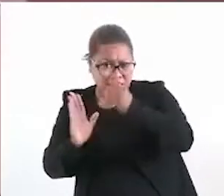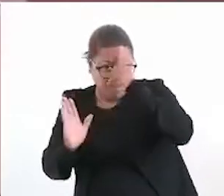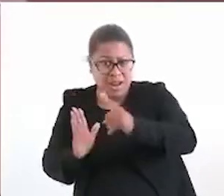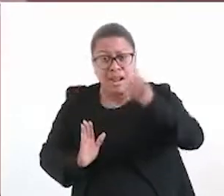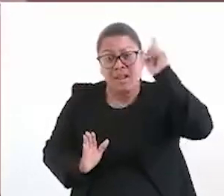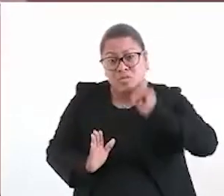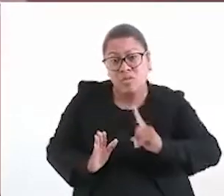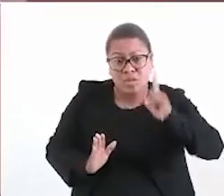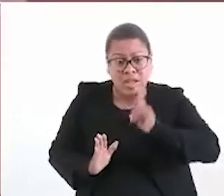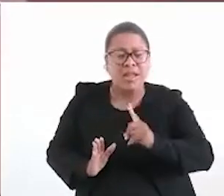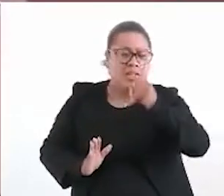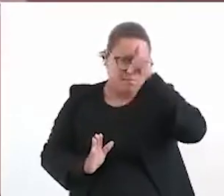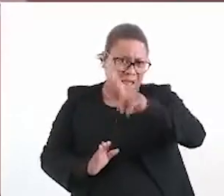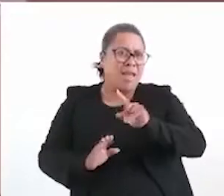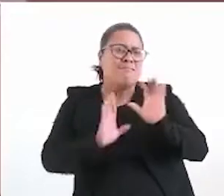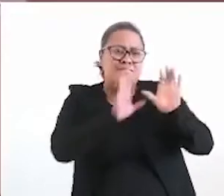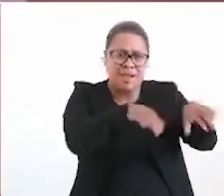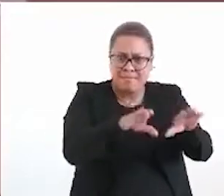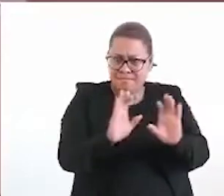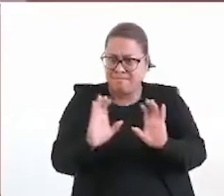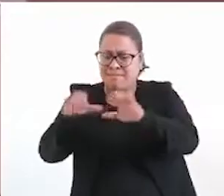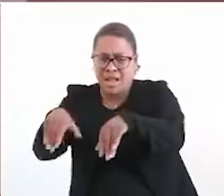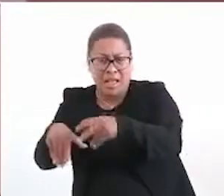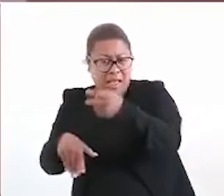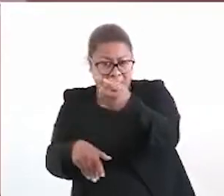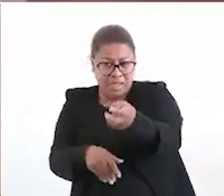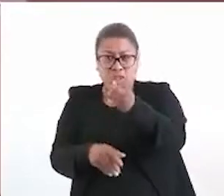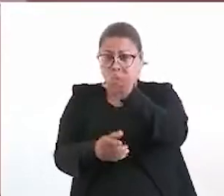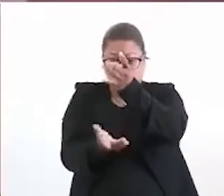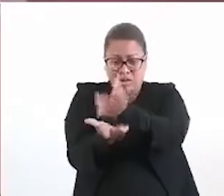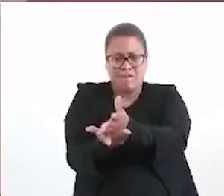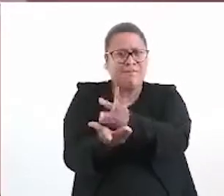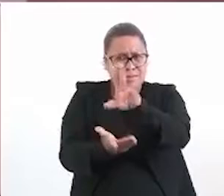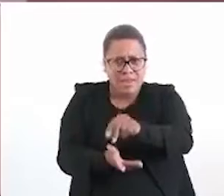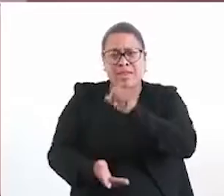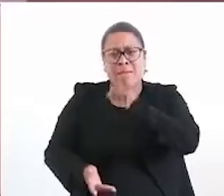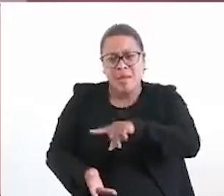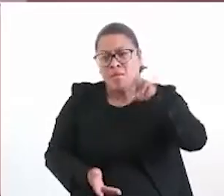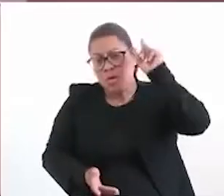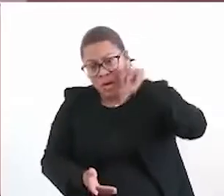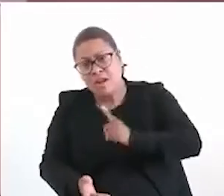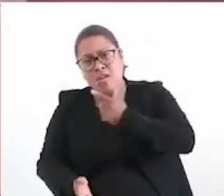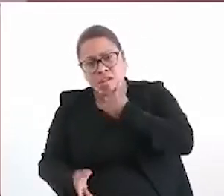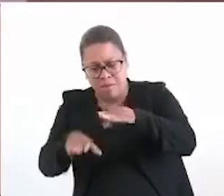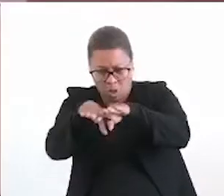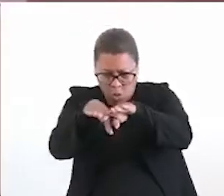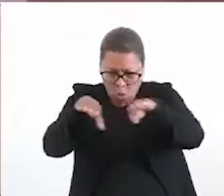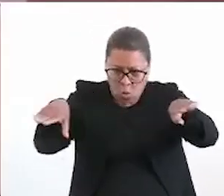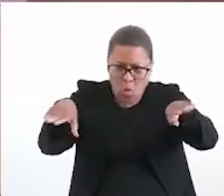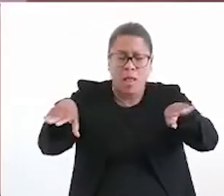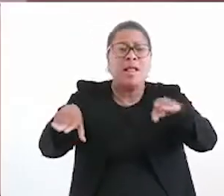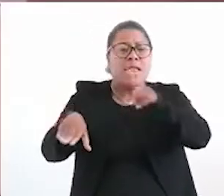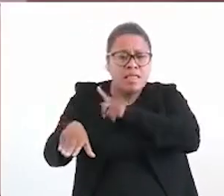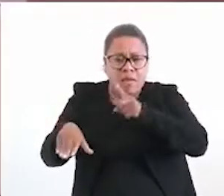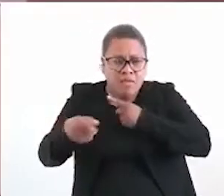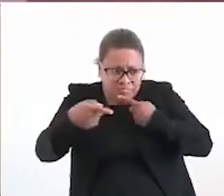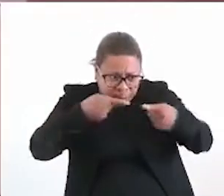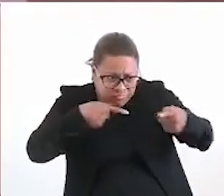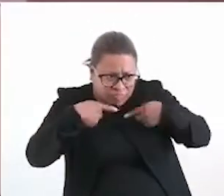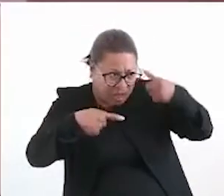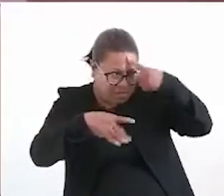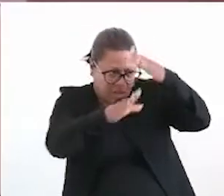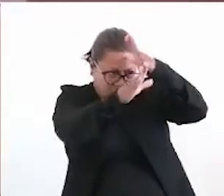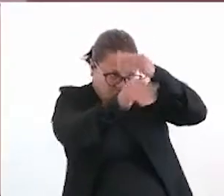a las mujeres al espacio público, y no solo eso, si logramos que hombres y mujeres en igualdad tomen decisiones